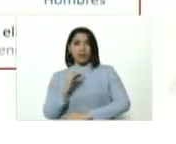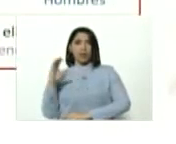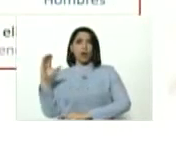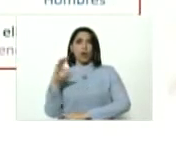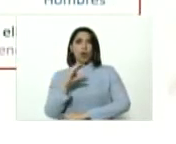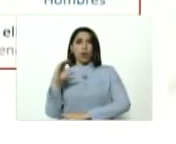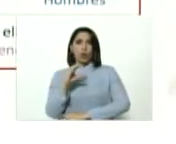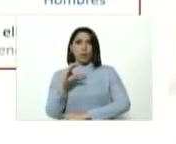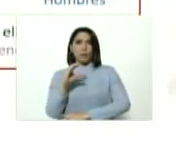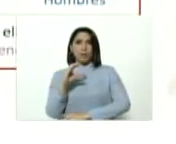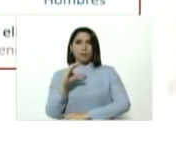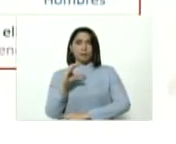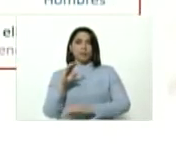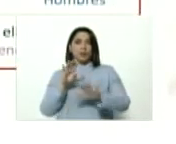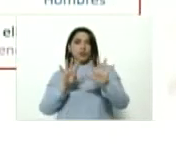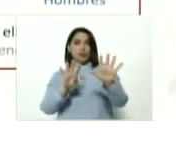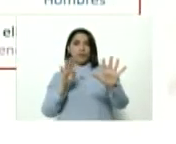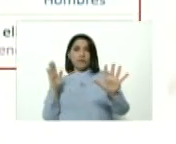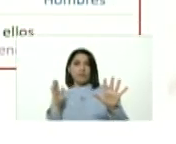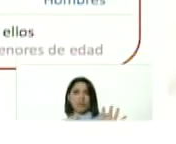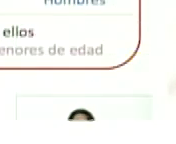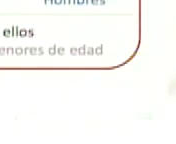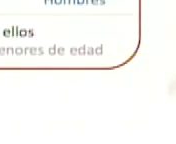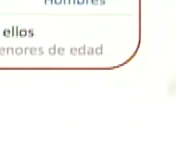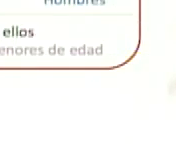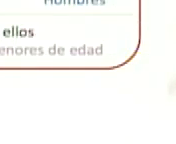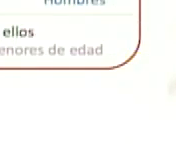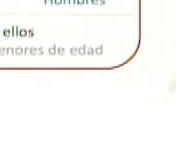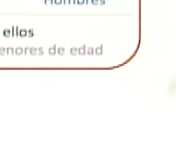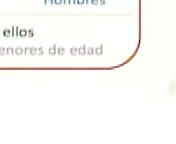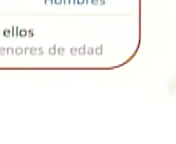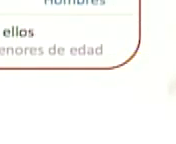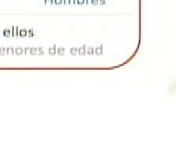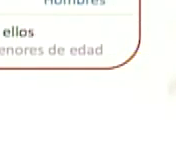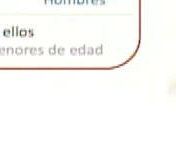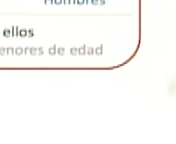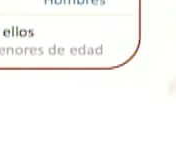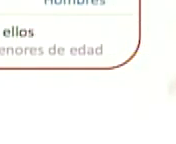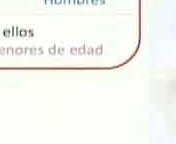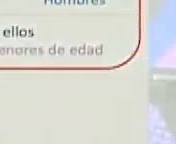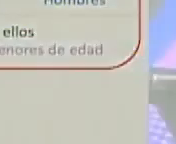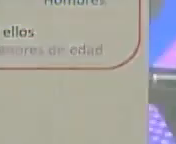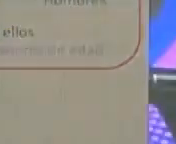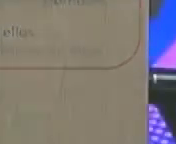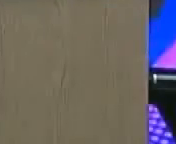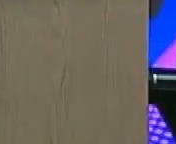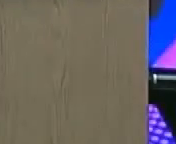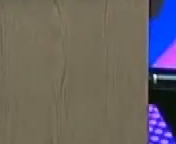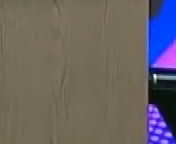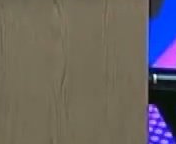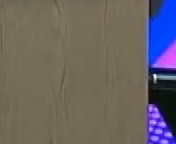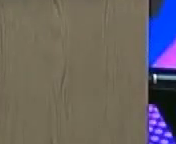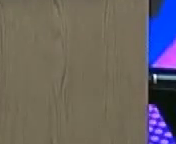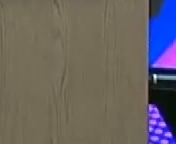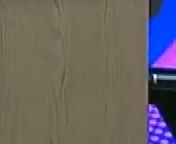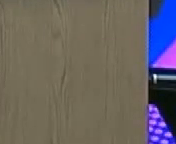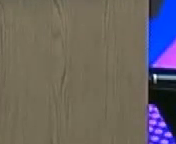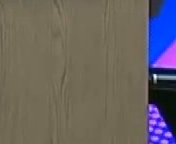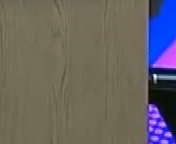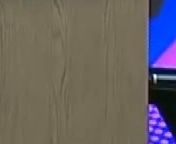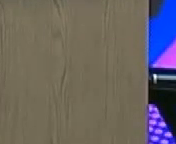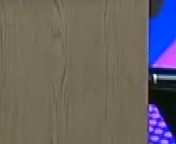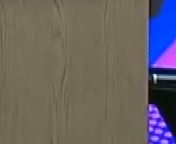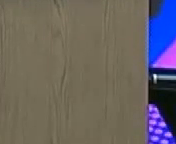y 9 desde Brasil. Veníamos diciendo, lo dijo la vicepresidenta, lo hemos dicho en otras oportunidades, hay un